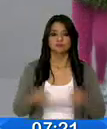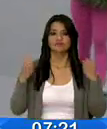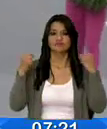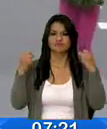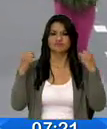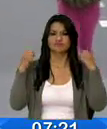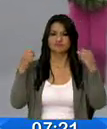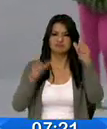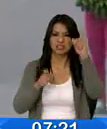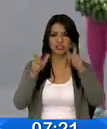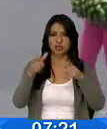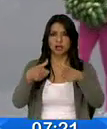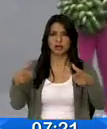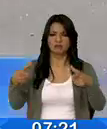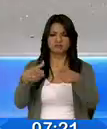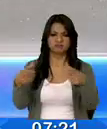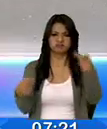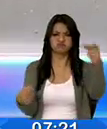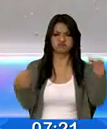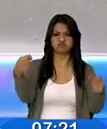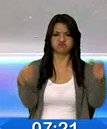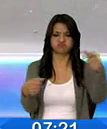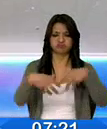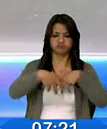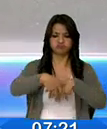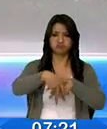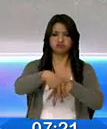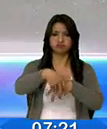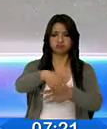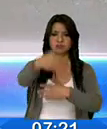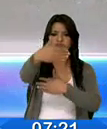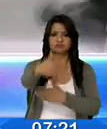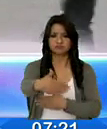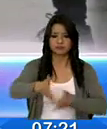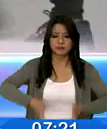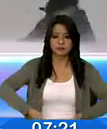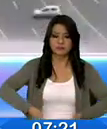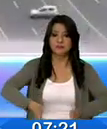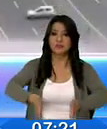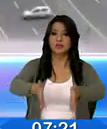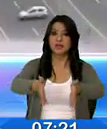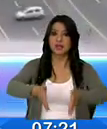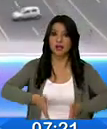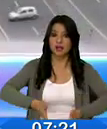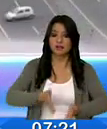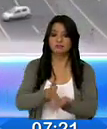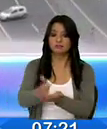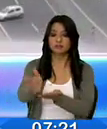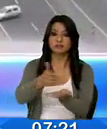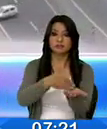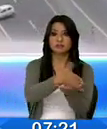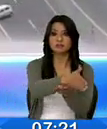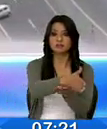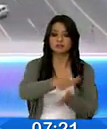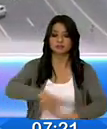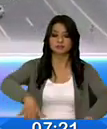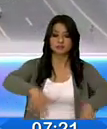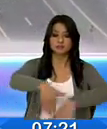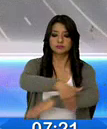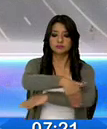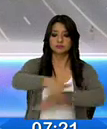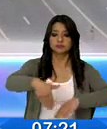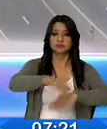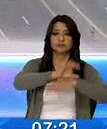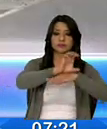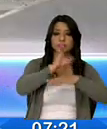Con vehículos y maquinaria pesada, los manifestantes bloquearon las principales carreteras y vías de acceso a esta zona fronteriza entre